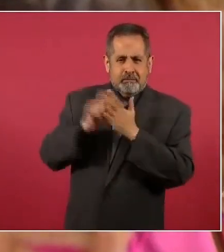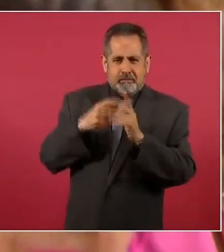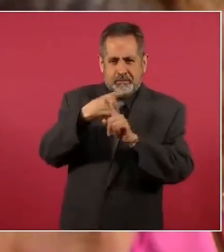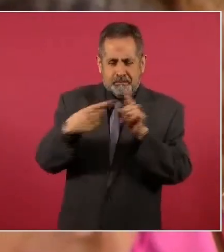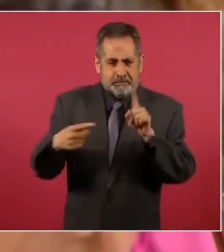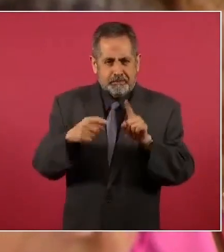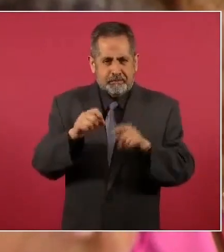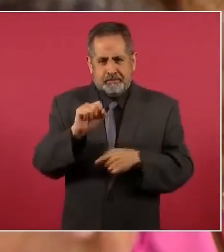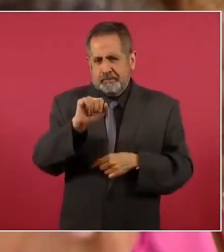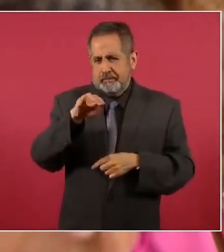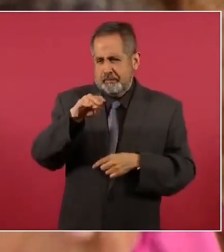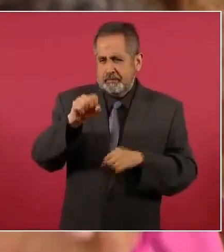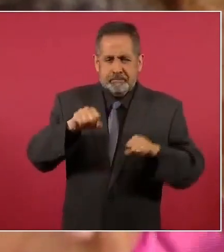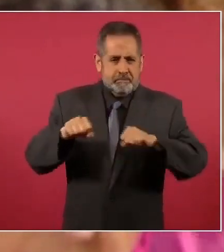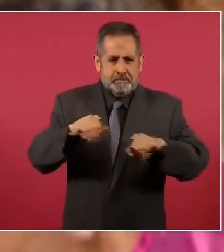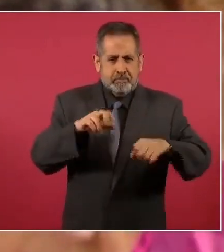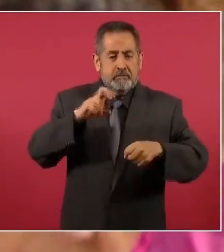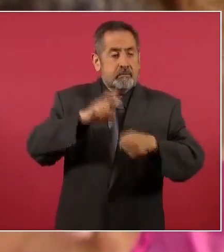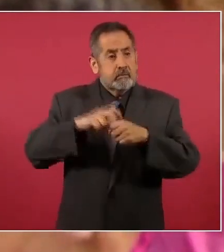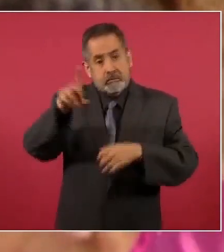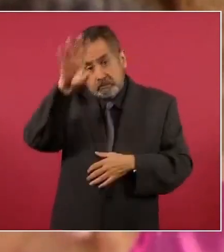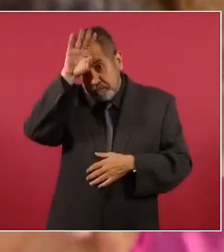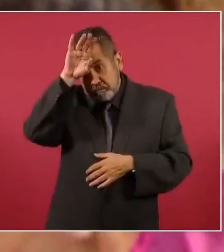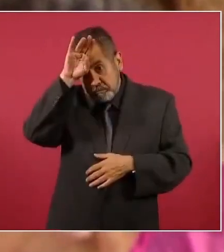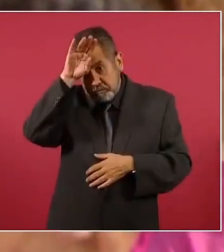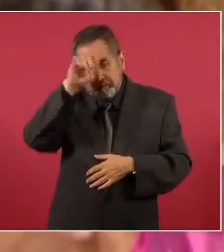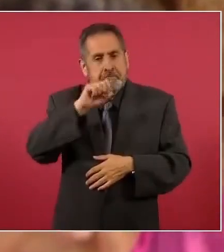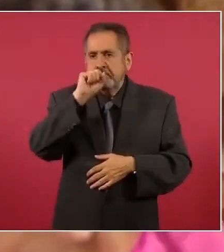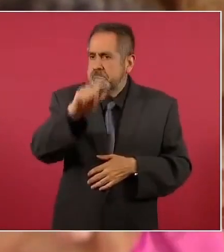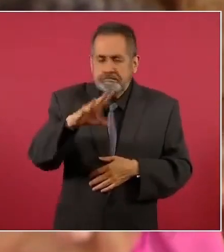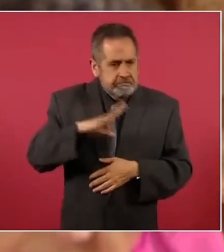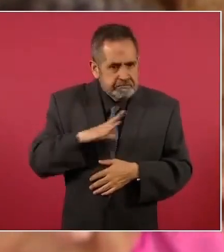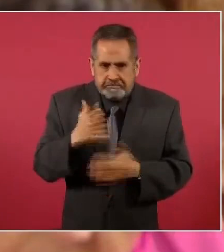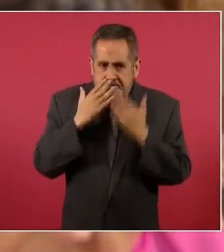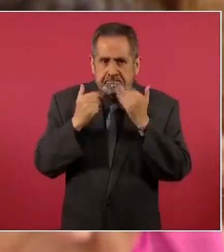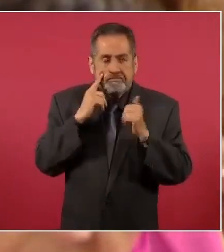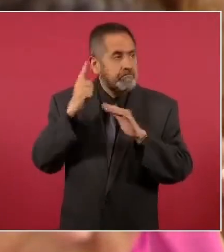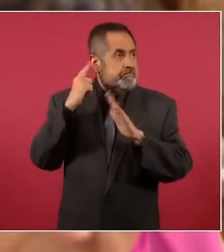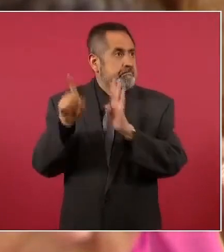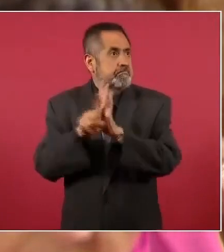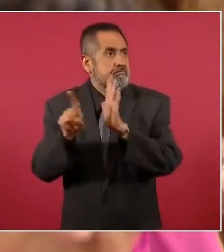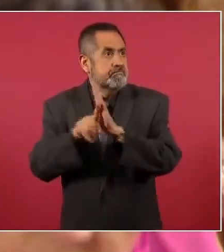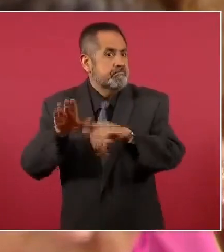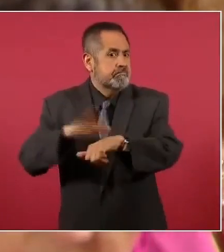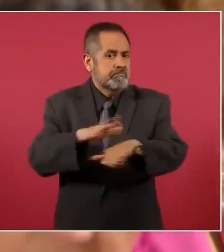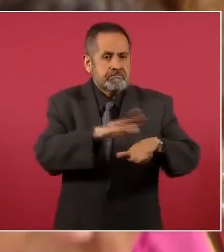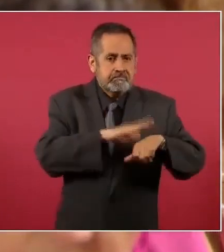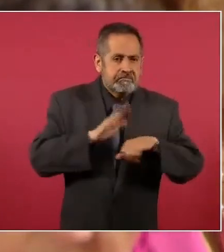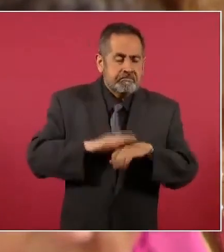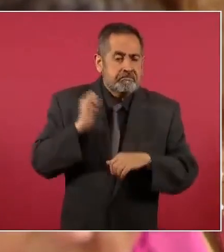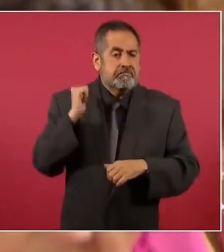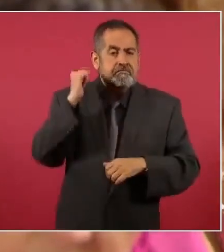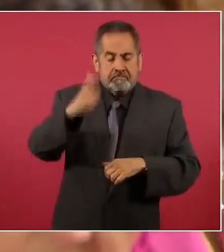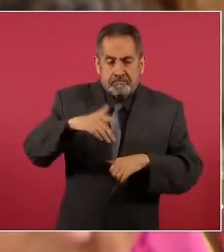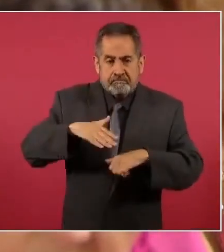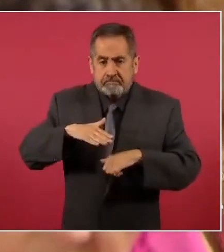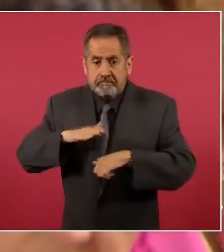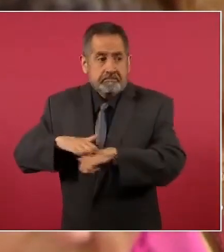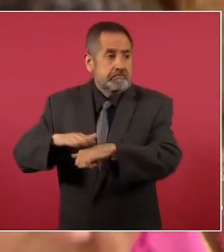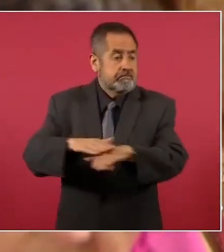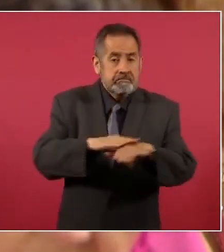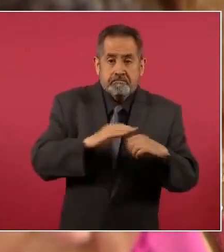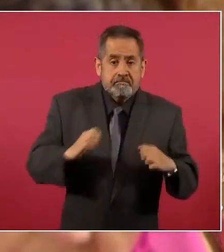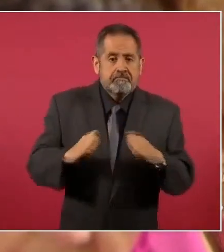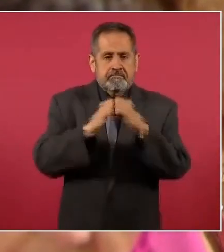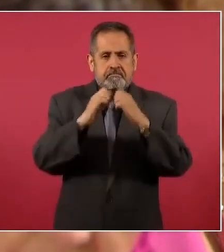temblores, no, sismos en la zona metropolitana de Monterrey. Tampoco hay sistemas que detecten los sismos y que alerten